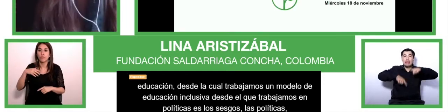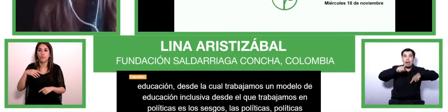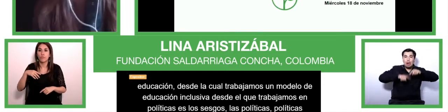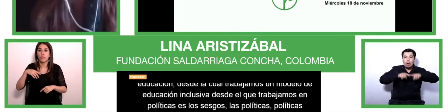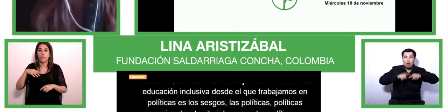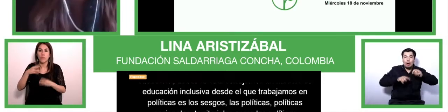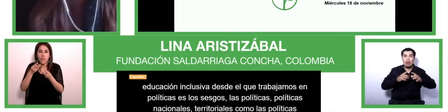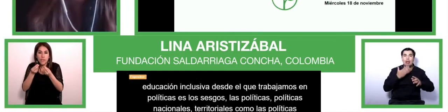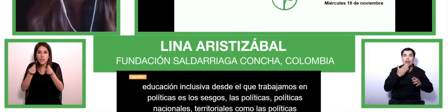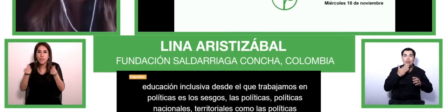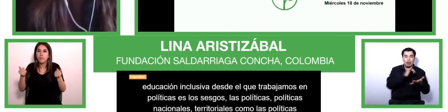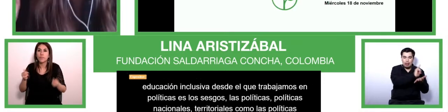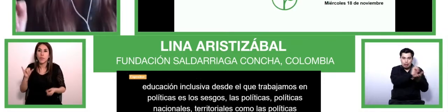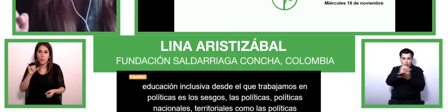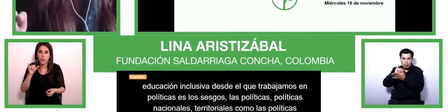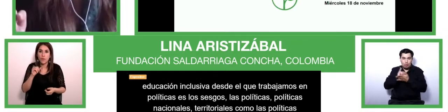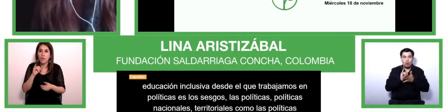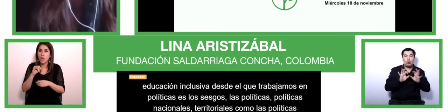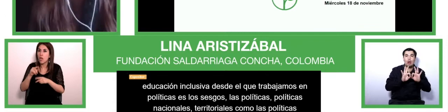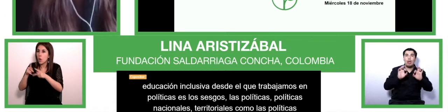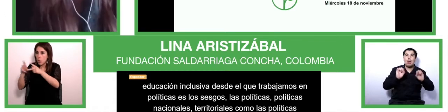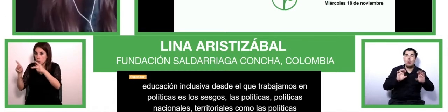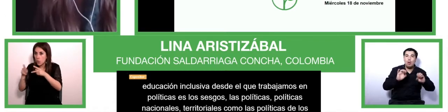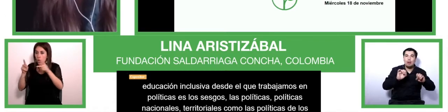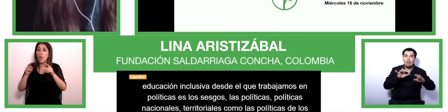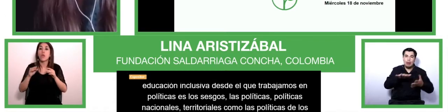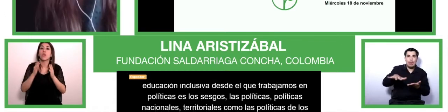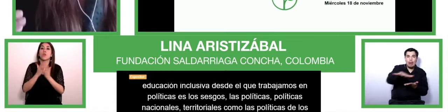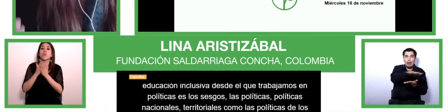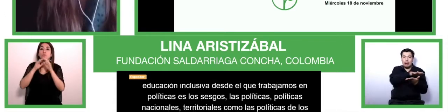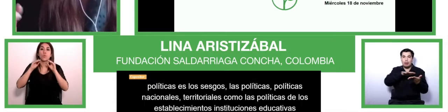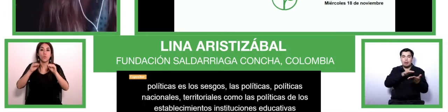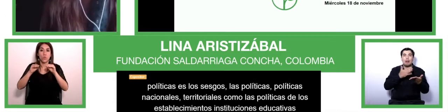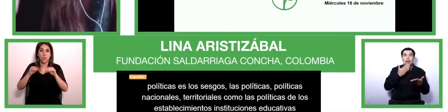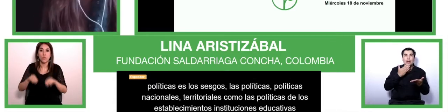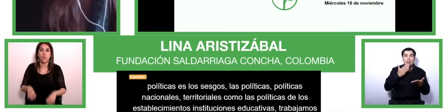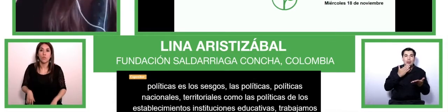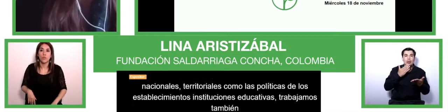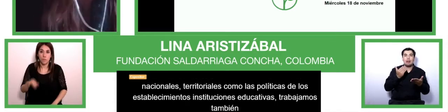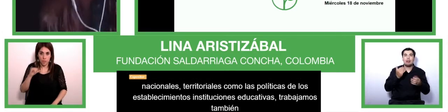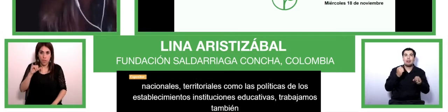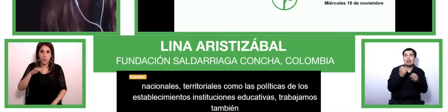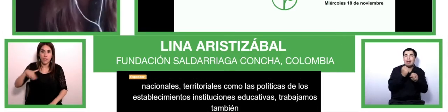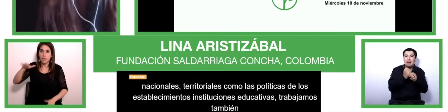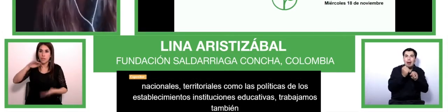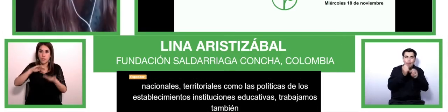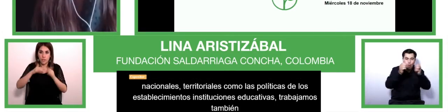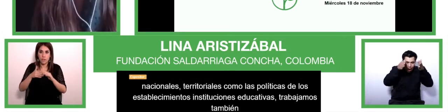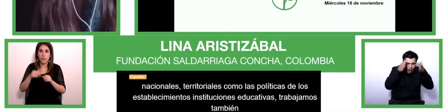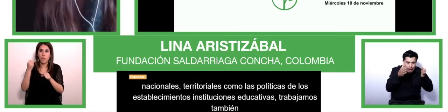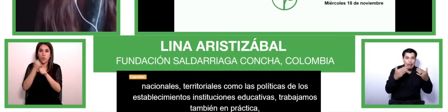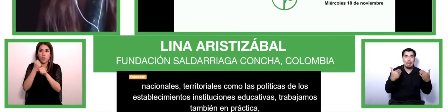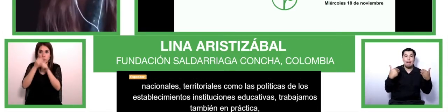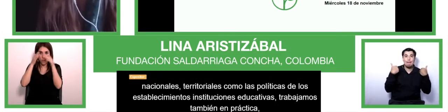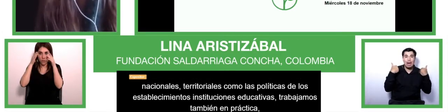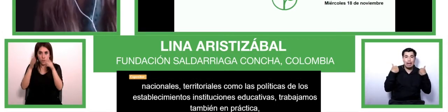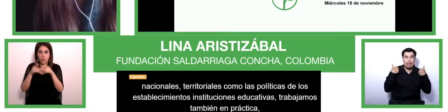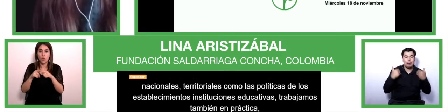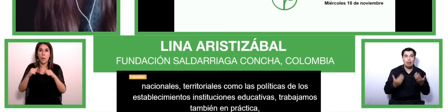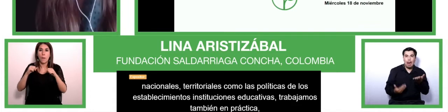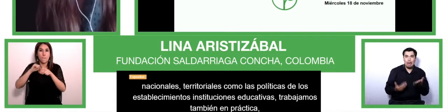los establecimientos y las instituciones educativas en el territorio. Trabajamos también el eje de práctica. Ahí